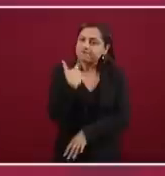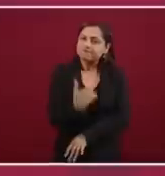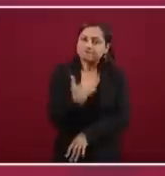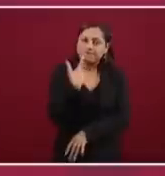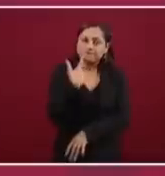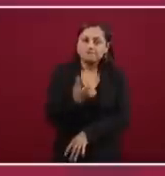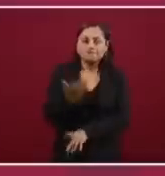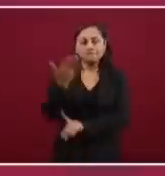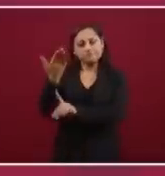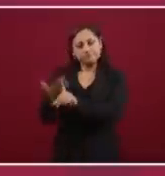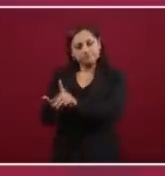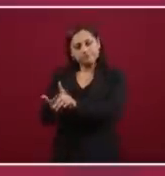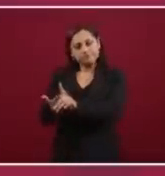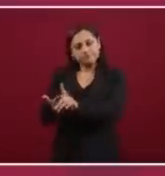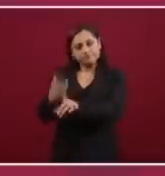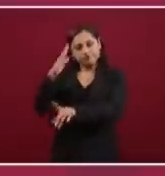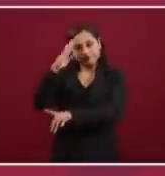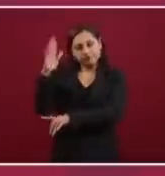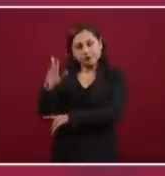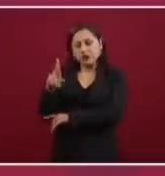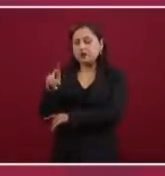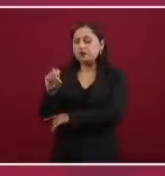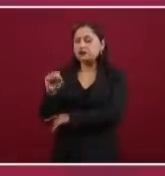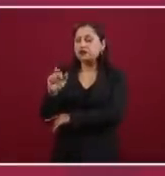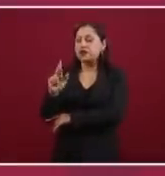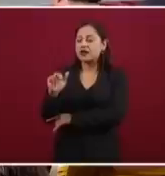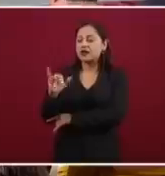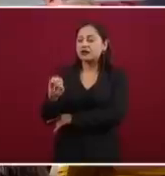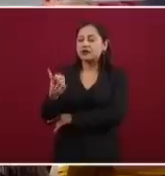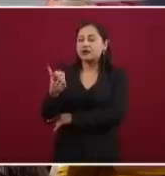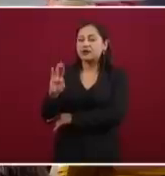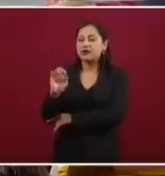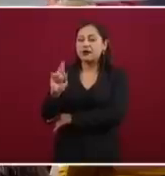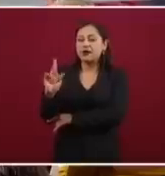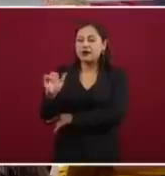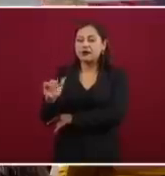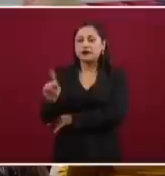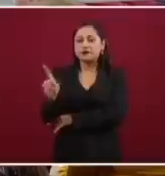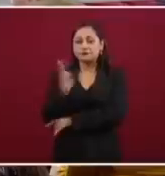Doña Rosario Ibarra de Piedra. Muy bien, nos vemos mañana.